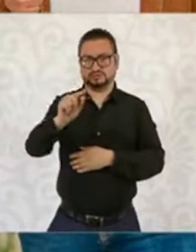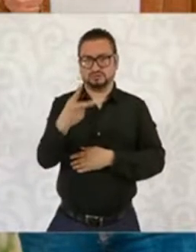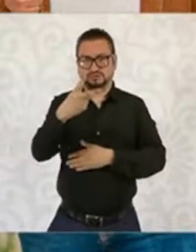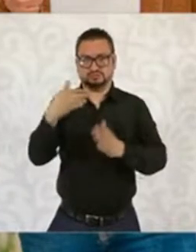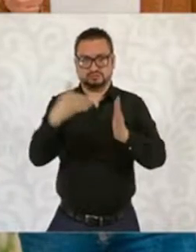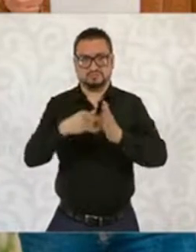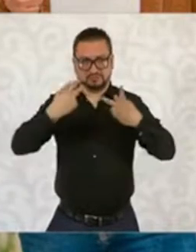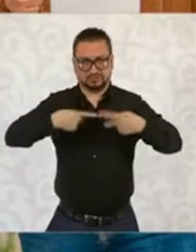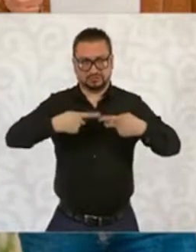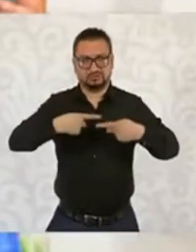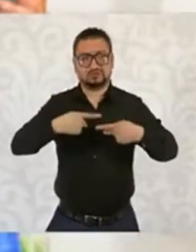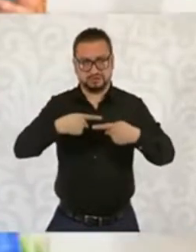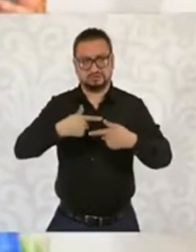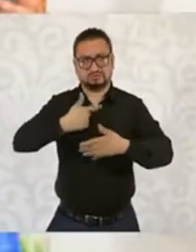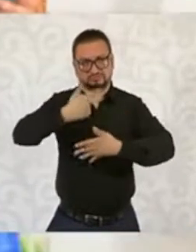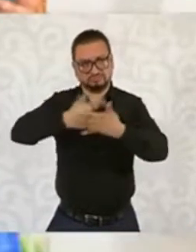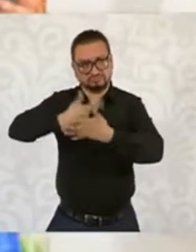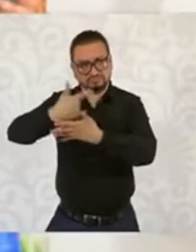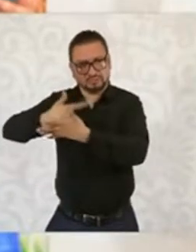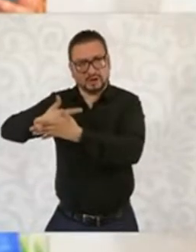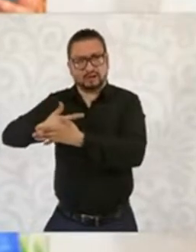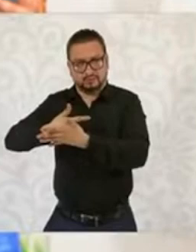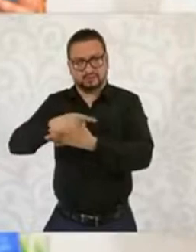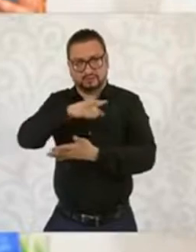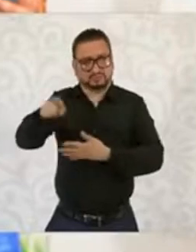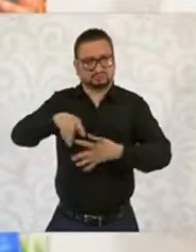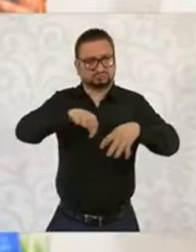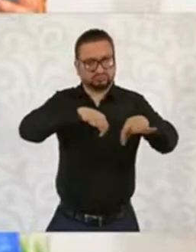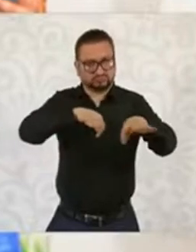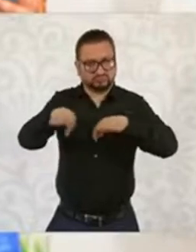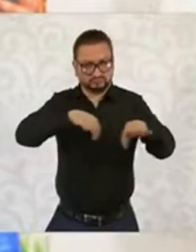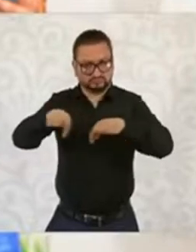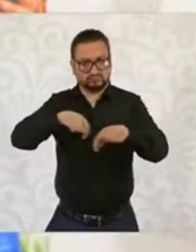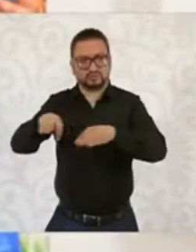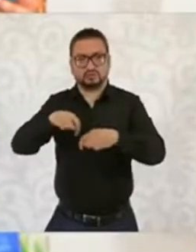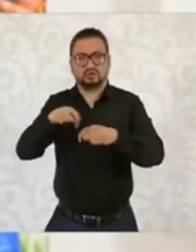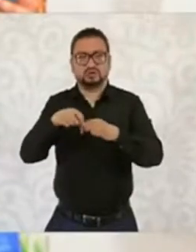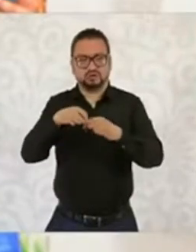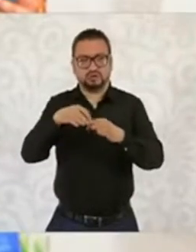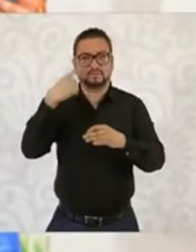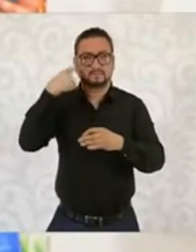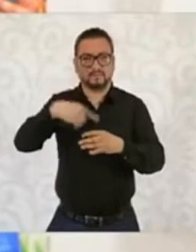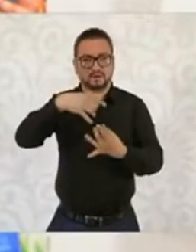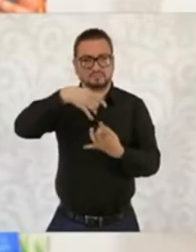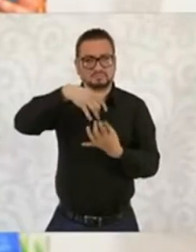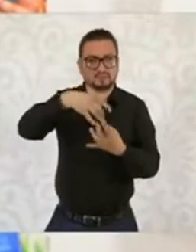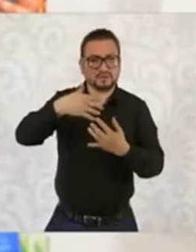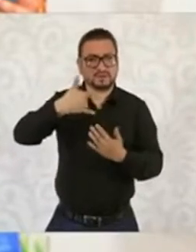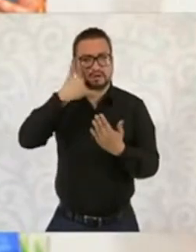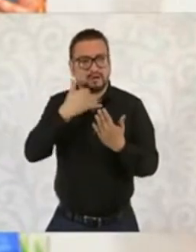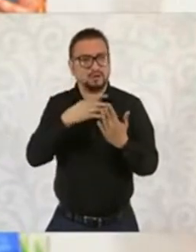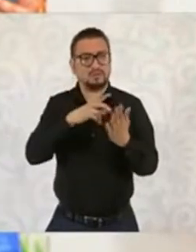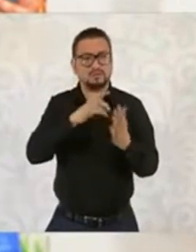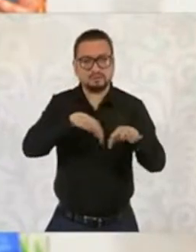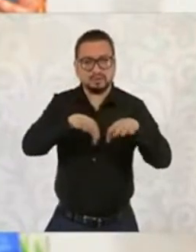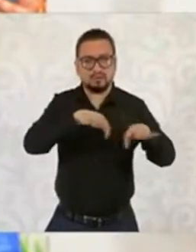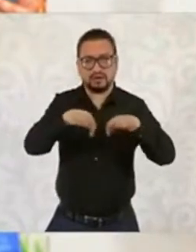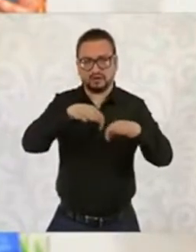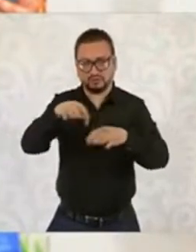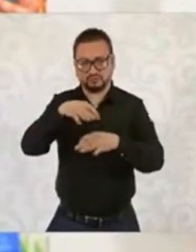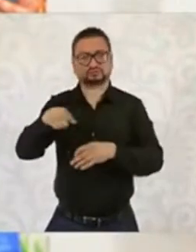272,000 personas que se tienen en registro, personas trabajadoras en plataformas puedan ser reconocidas como trabajadoras